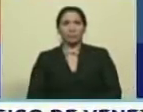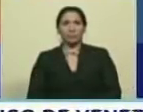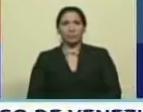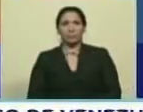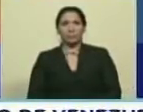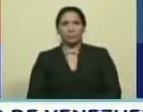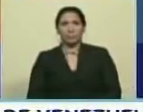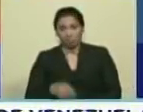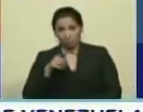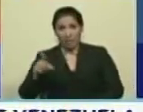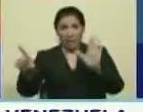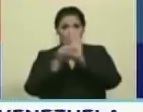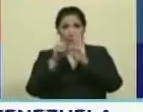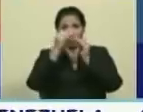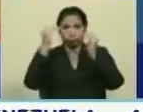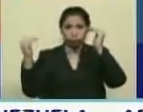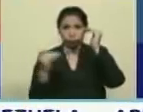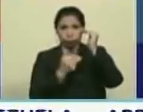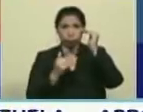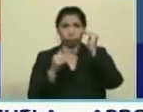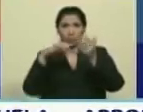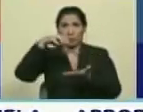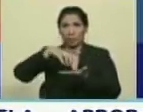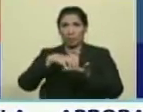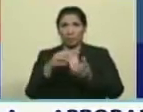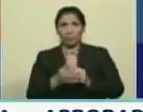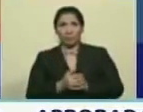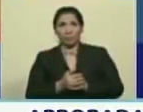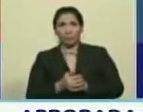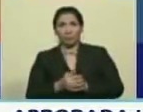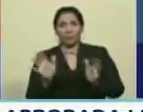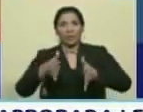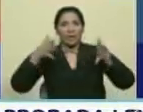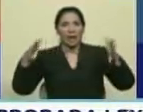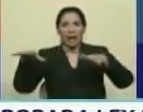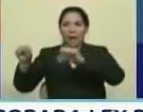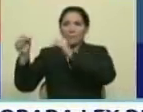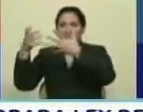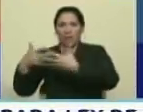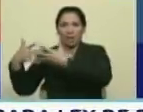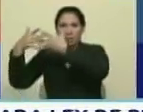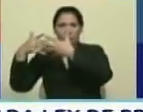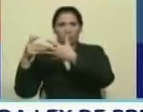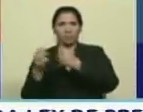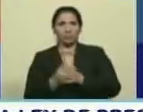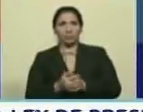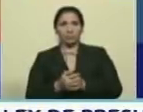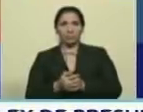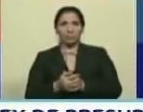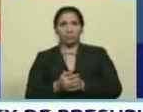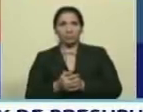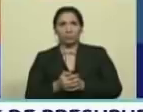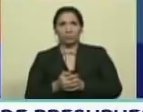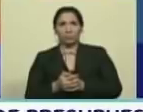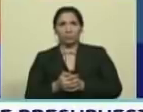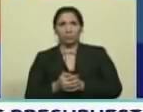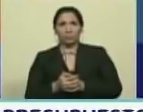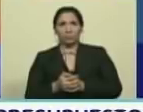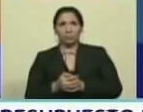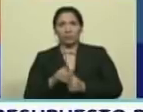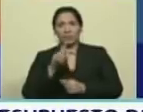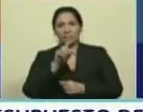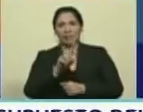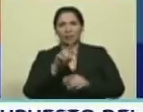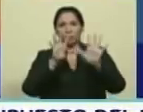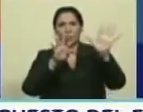ley de la subordinación regional a las ambiciones del gran capital estadounidense. Con ese fin se concibió hace 195